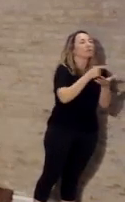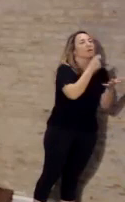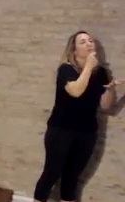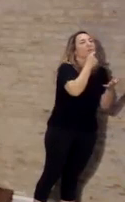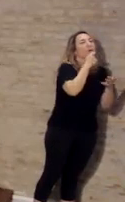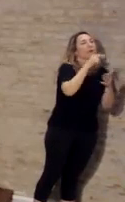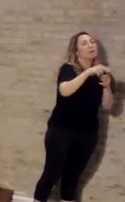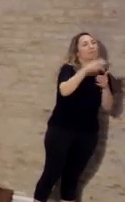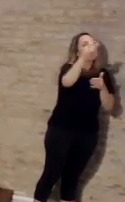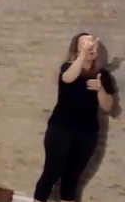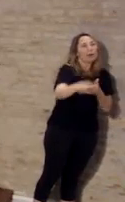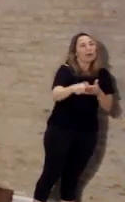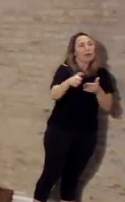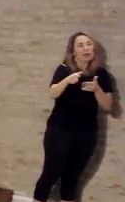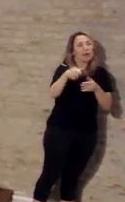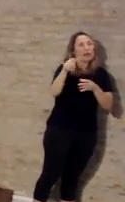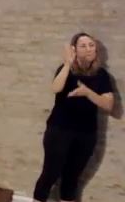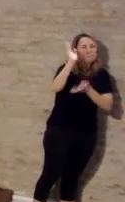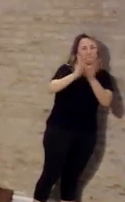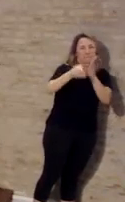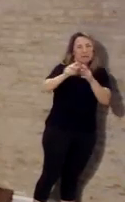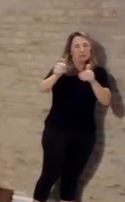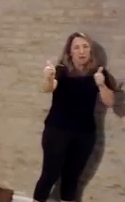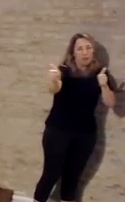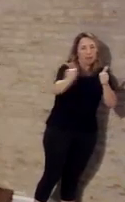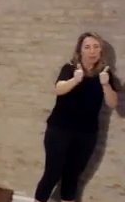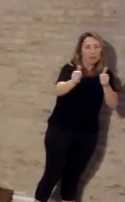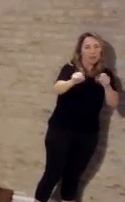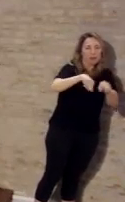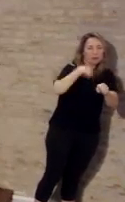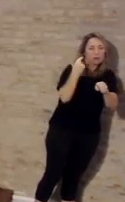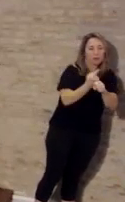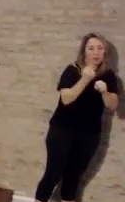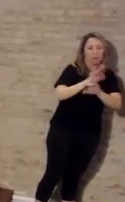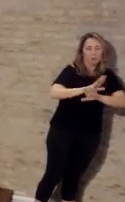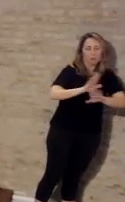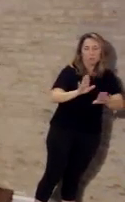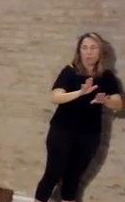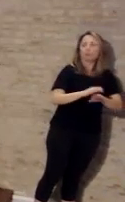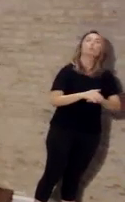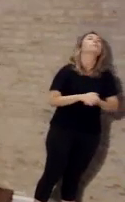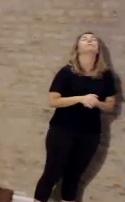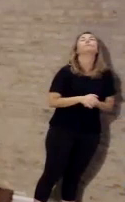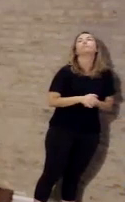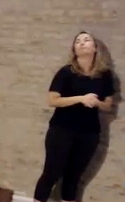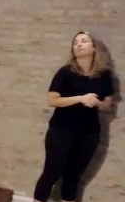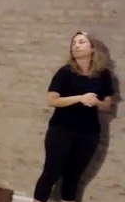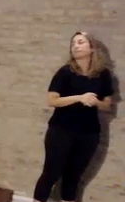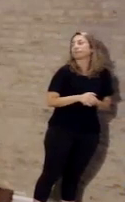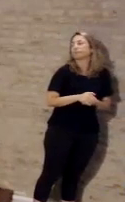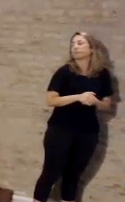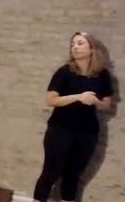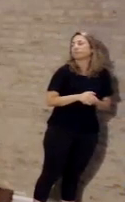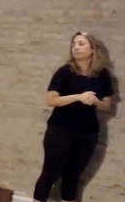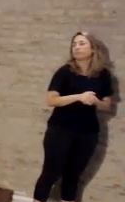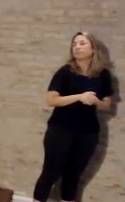conocen las prisiones de acercamiento esas cuestiones oído hablar chicas ustedes de eso sí que se le permite le